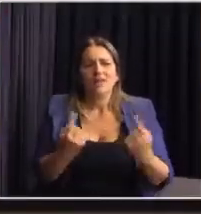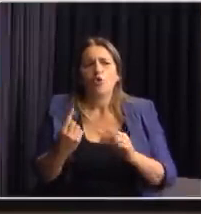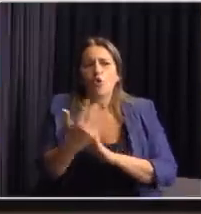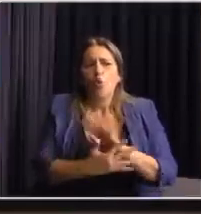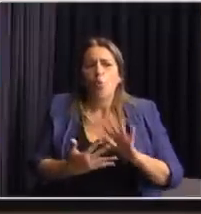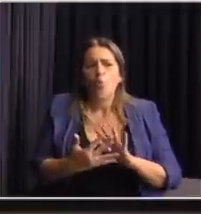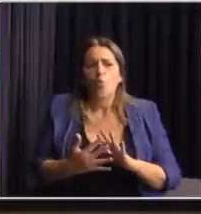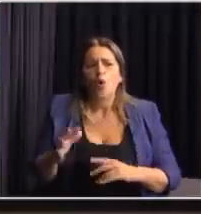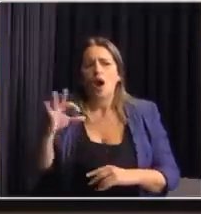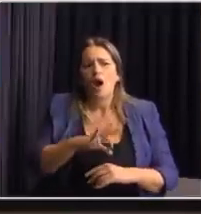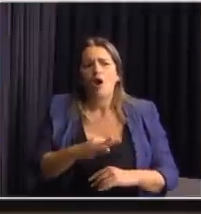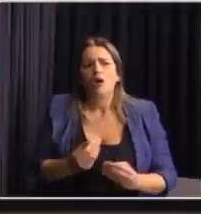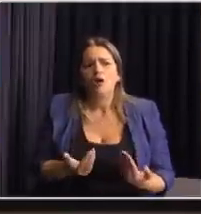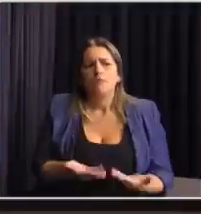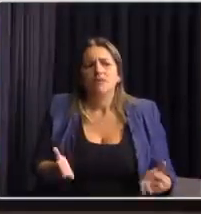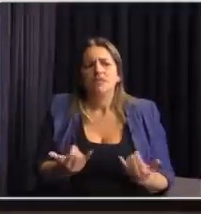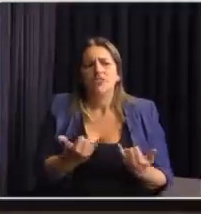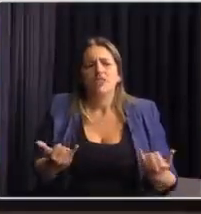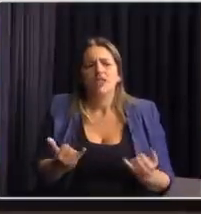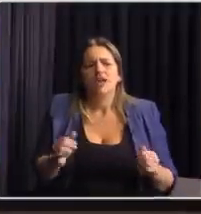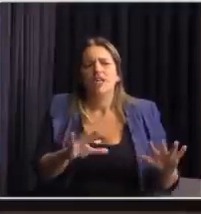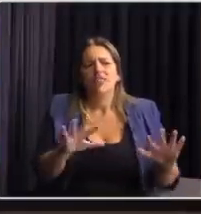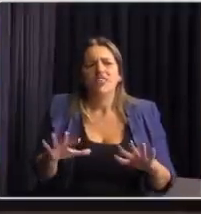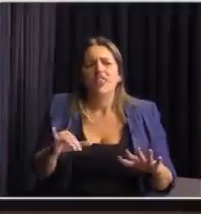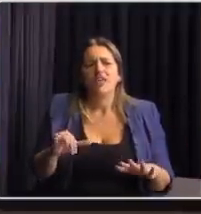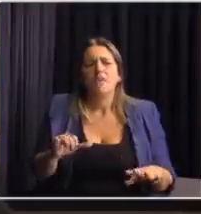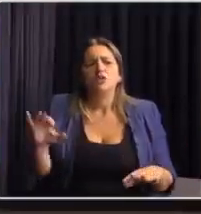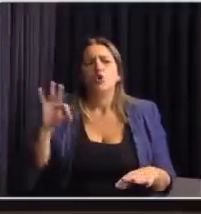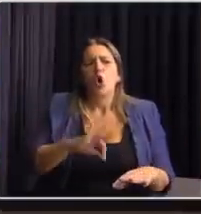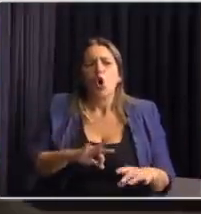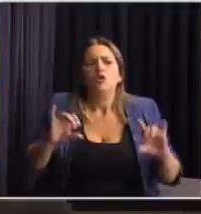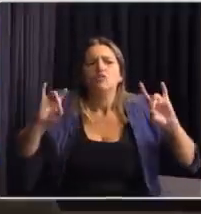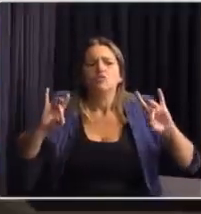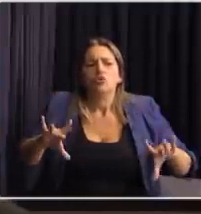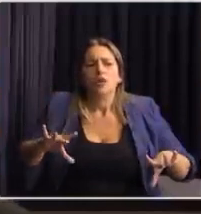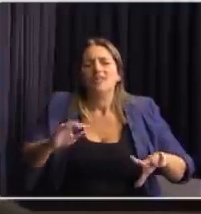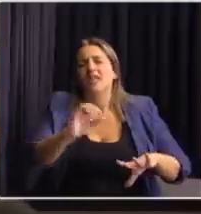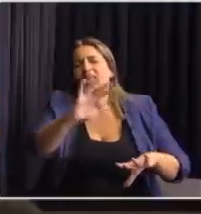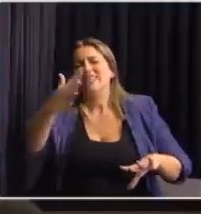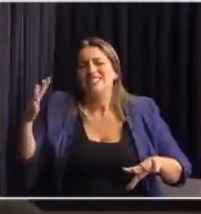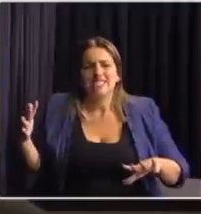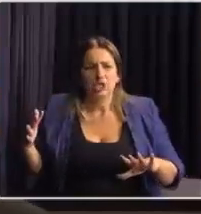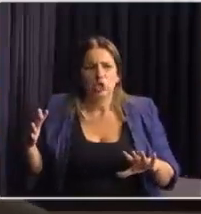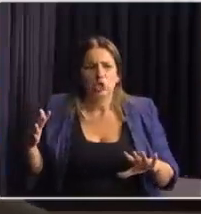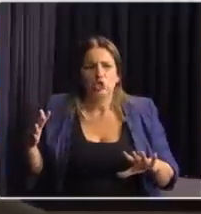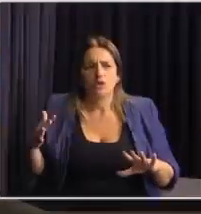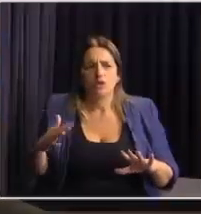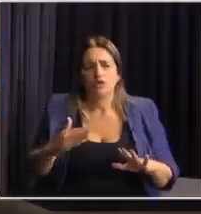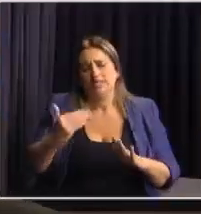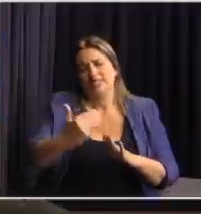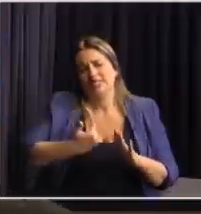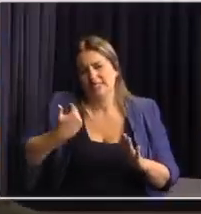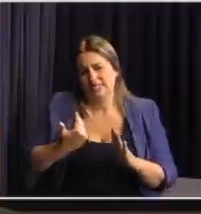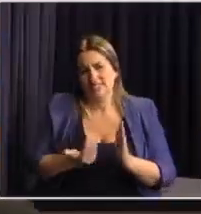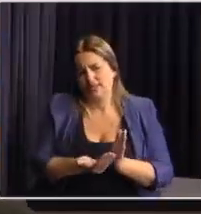país que inicia el día 10 de mayo o es simplemente para el interior del país, exceptuando Canelones y Montevideo.